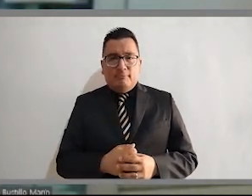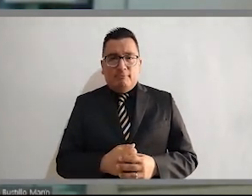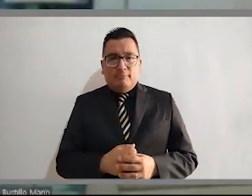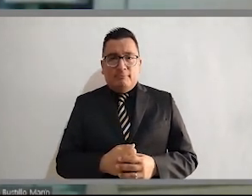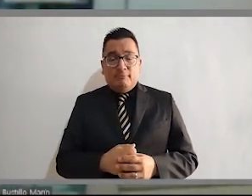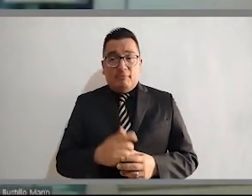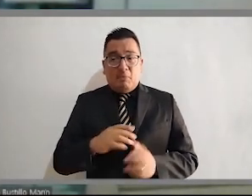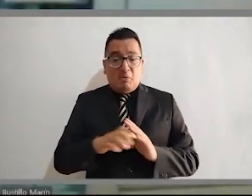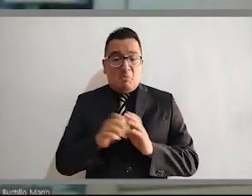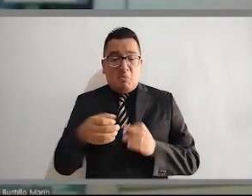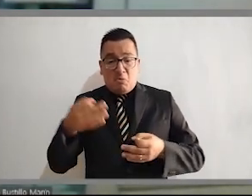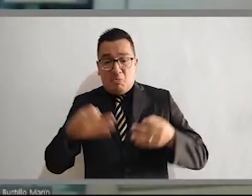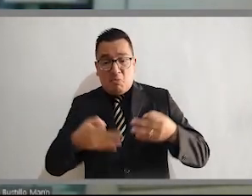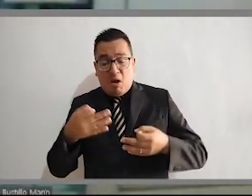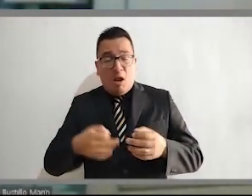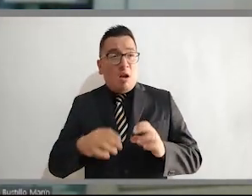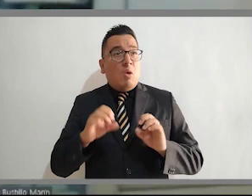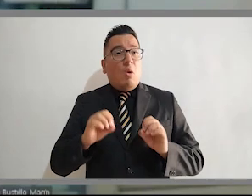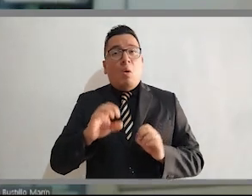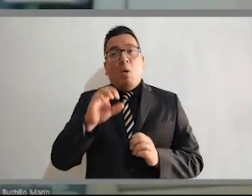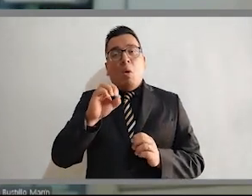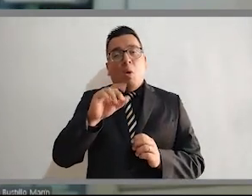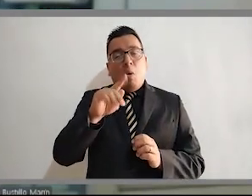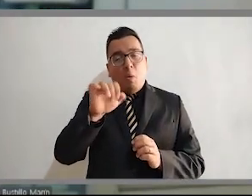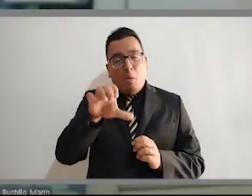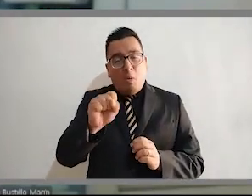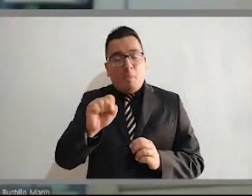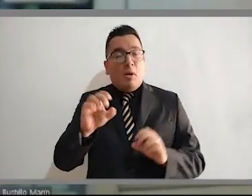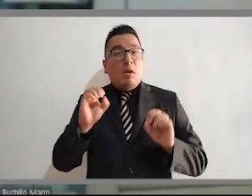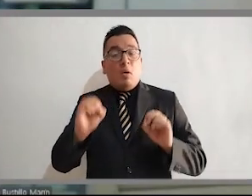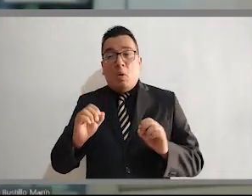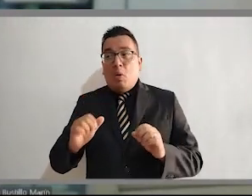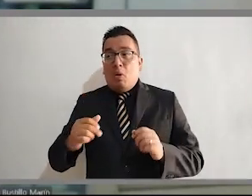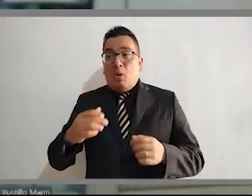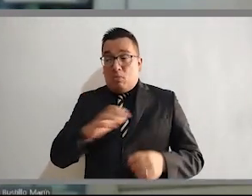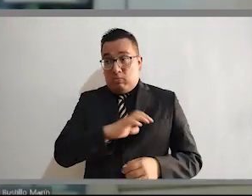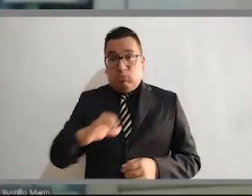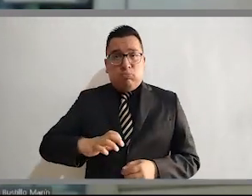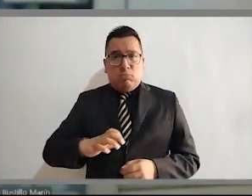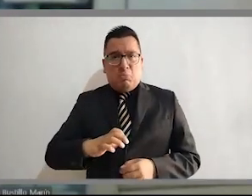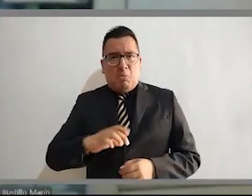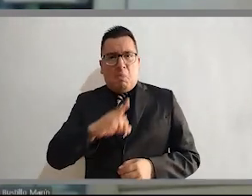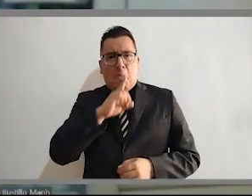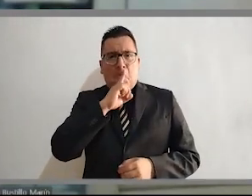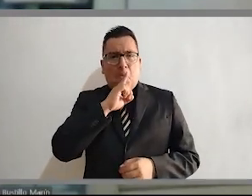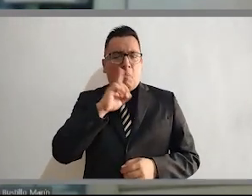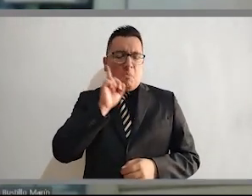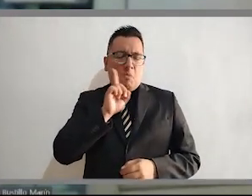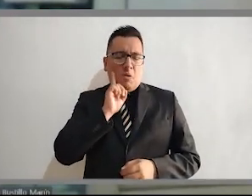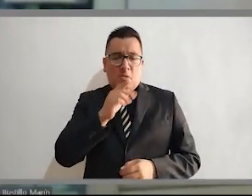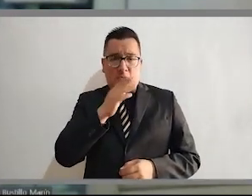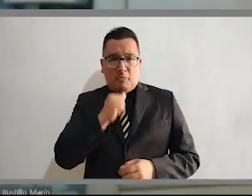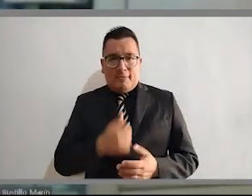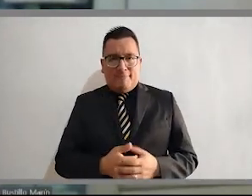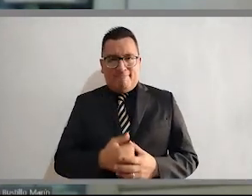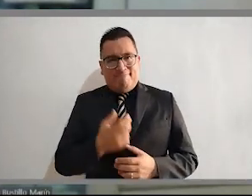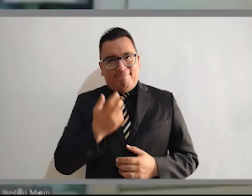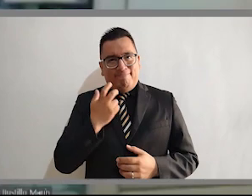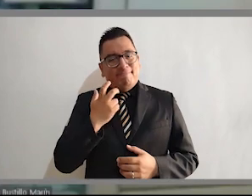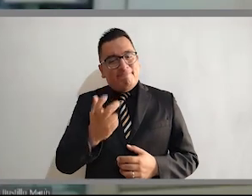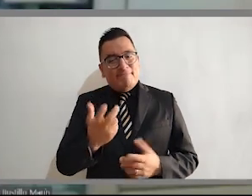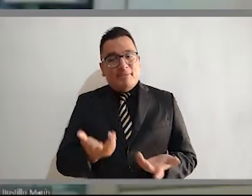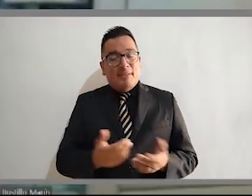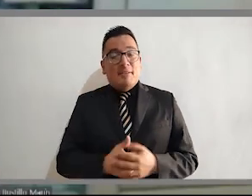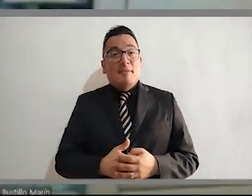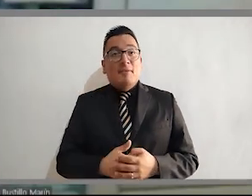órganos, ya sean tribunales, OPLES o cargos de elección popular. Y entonces también ahí estamos viendo que eso, la